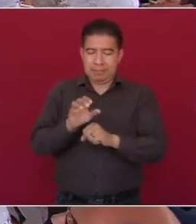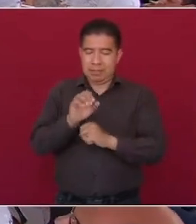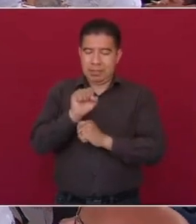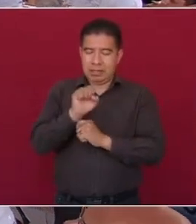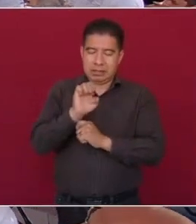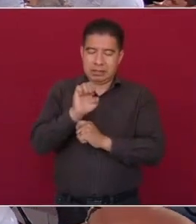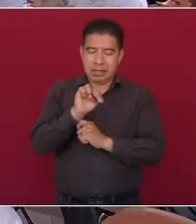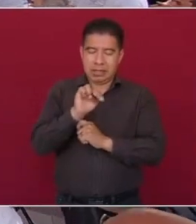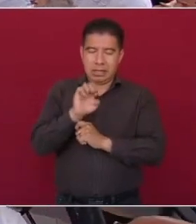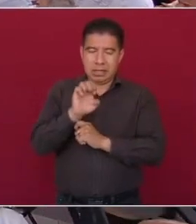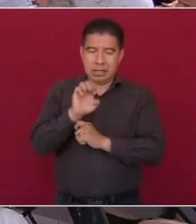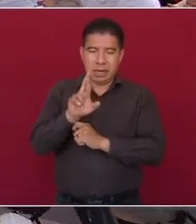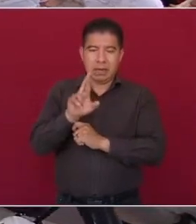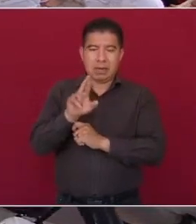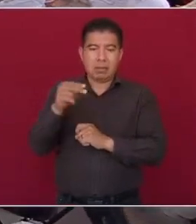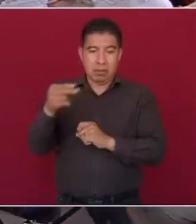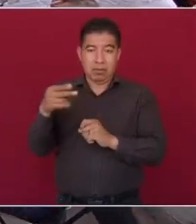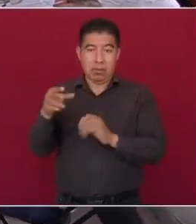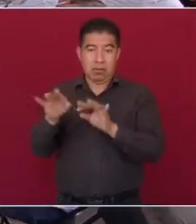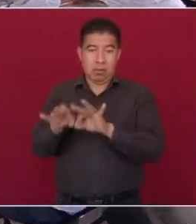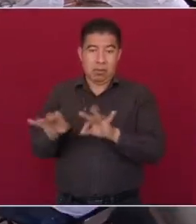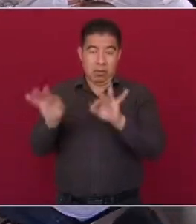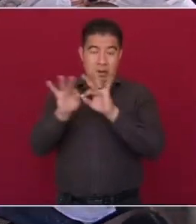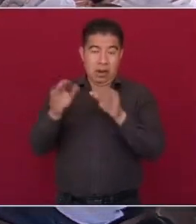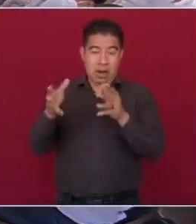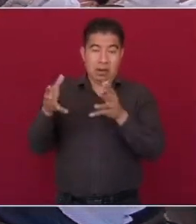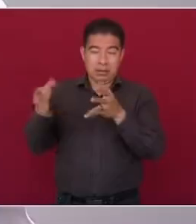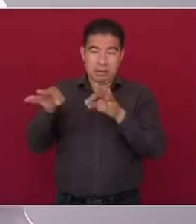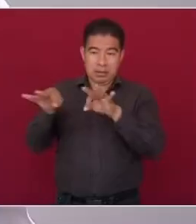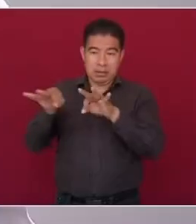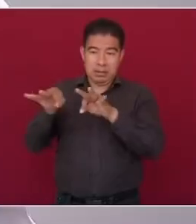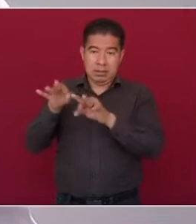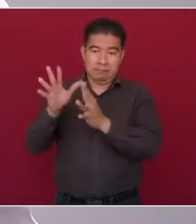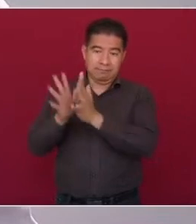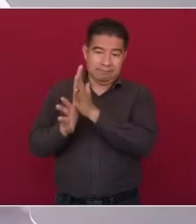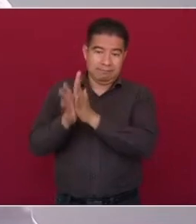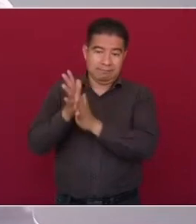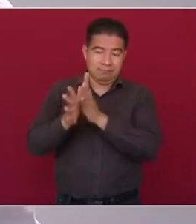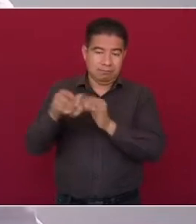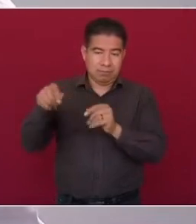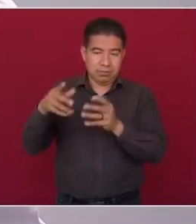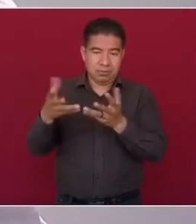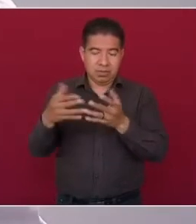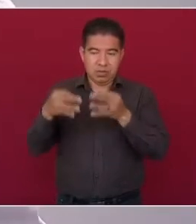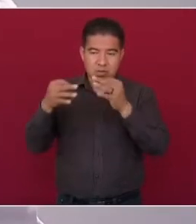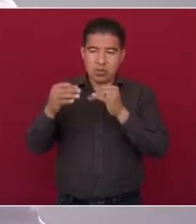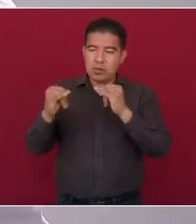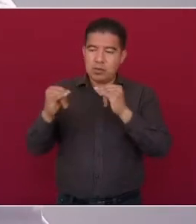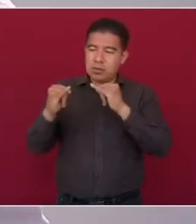y sí es importante su labor porque es una dependencia,